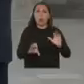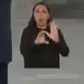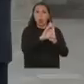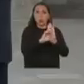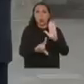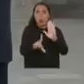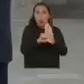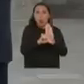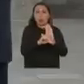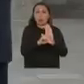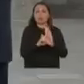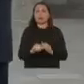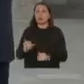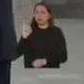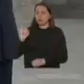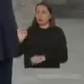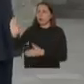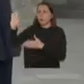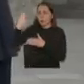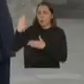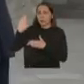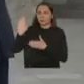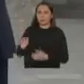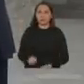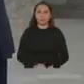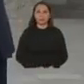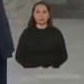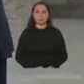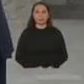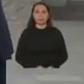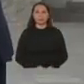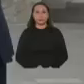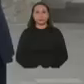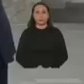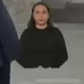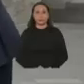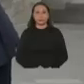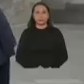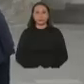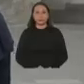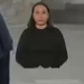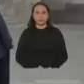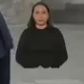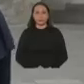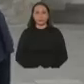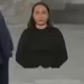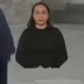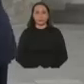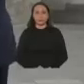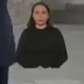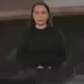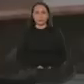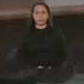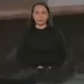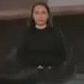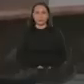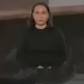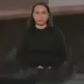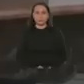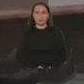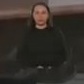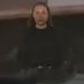Amplio era un colectivo importante, los movimientos sociales eran importantes. Y aquí, desde el gobierno,